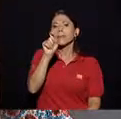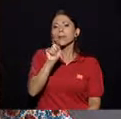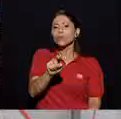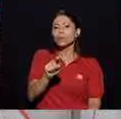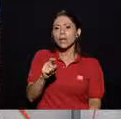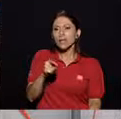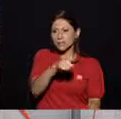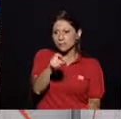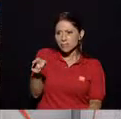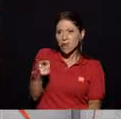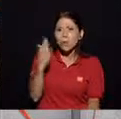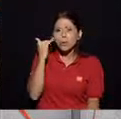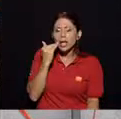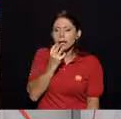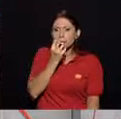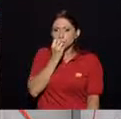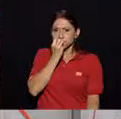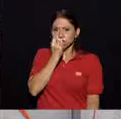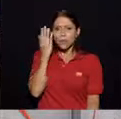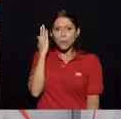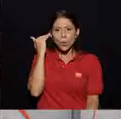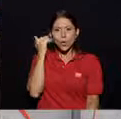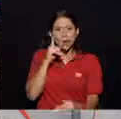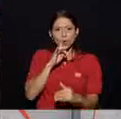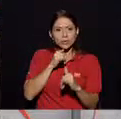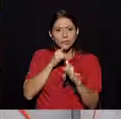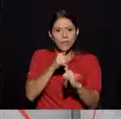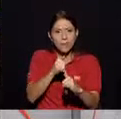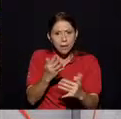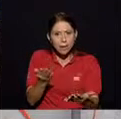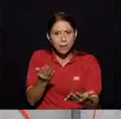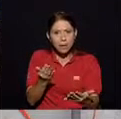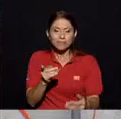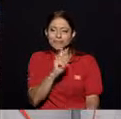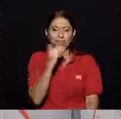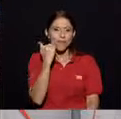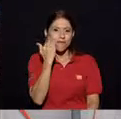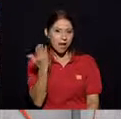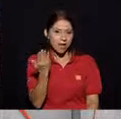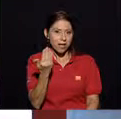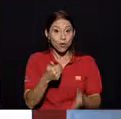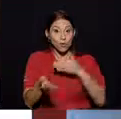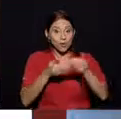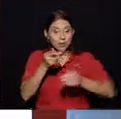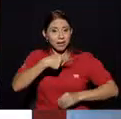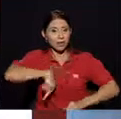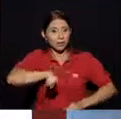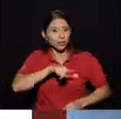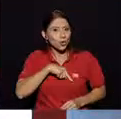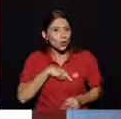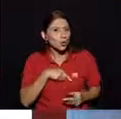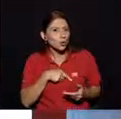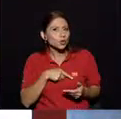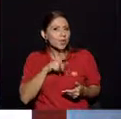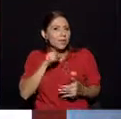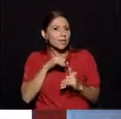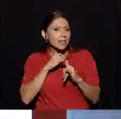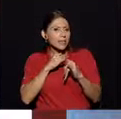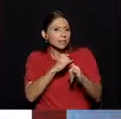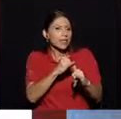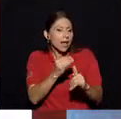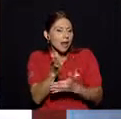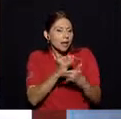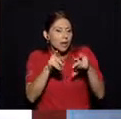no se genera la denuncia, no es sencilla la denuncia. Claro. Cualquiera de nosotros que ha estado en una situación en la cual tiene que denunciar a alguien